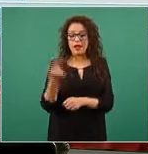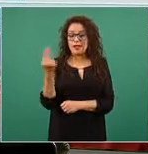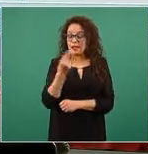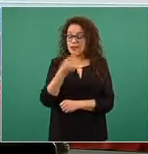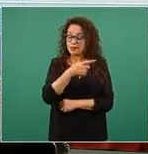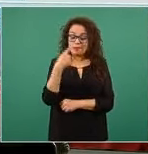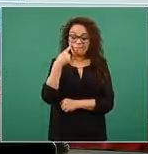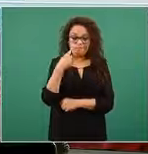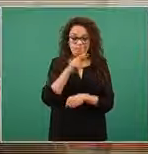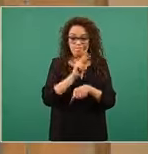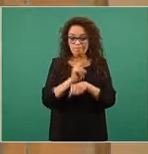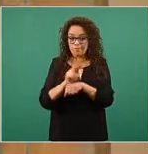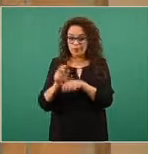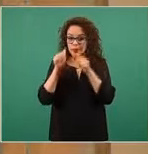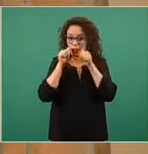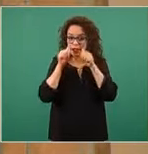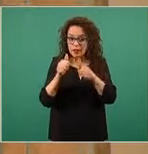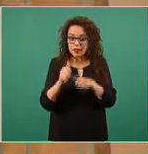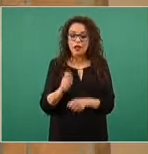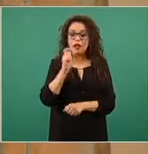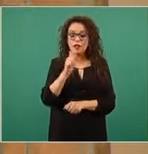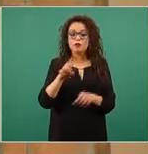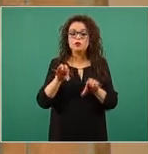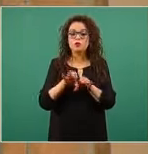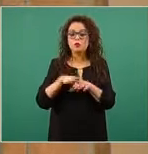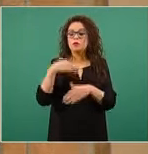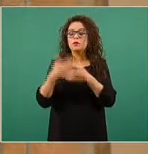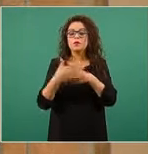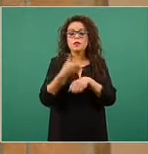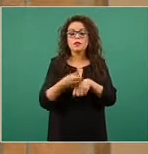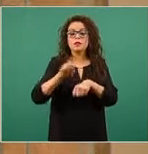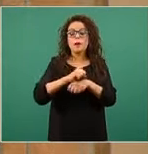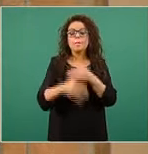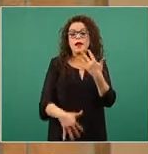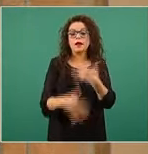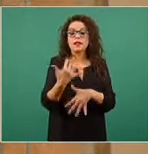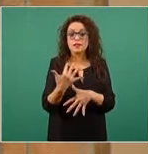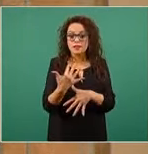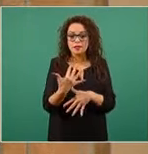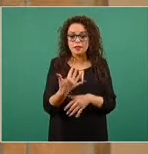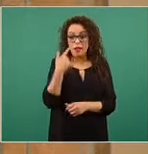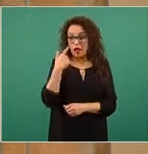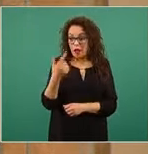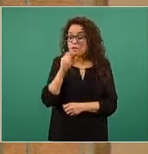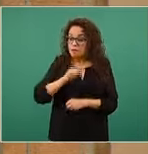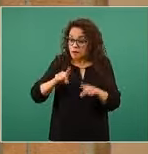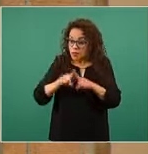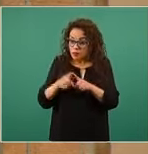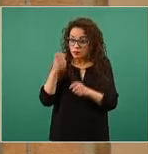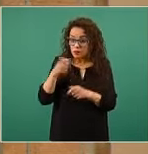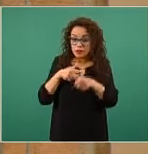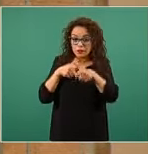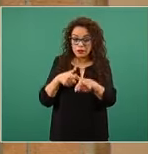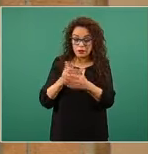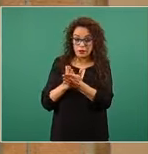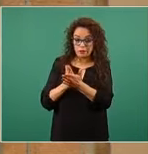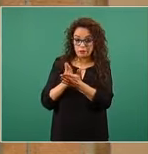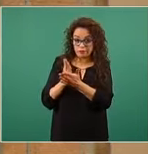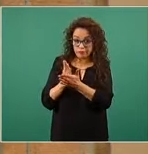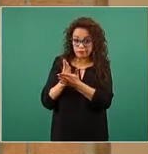atentos al comportamiento de la semana 15, que es la semana que sigue, para ver si esta también empieza a materializar o continuar